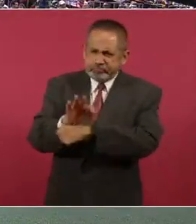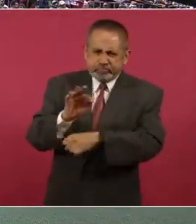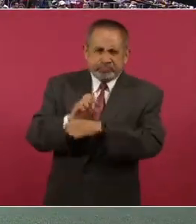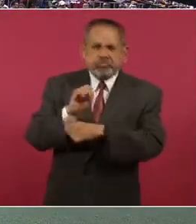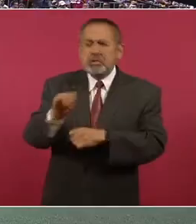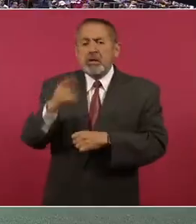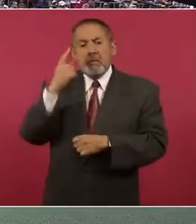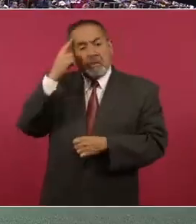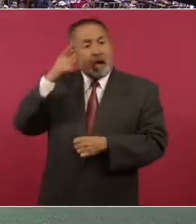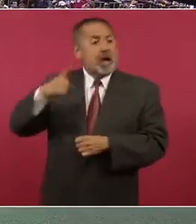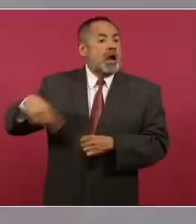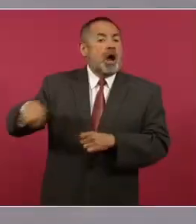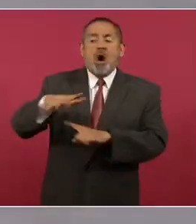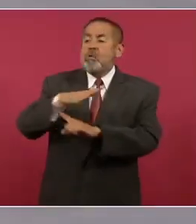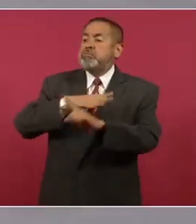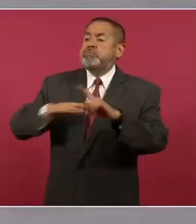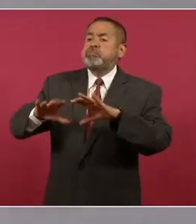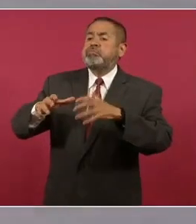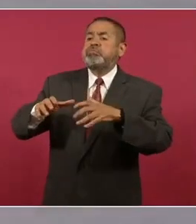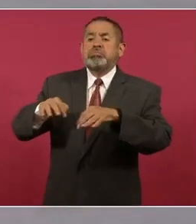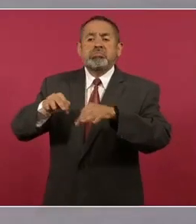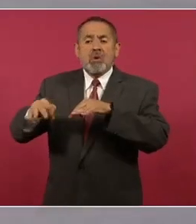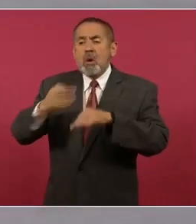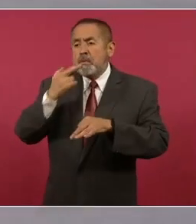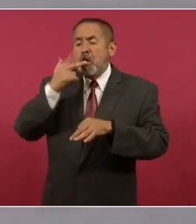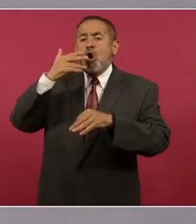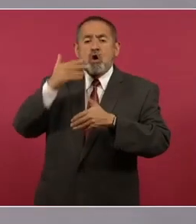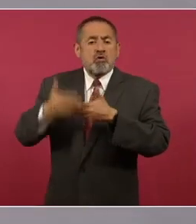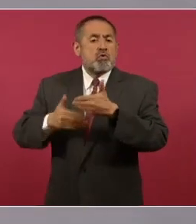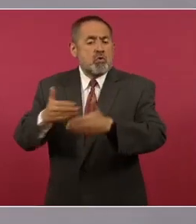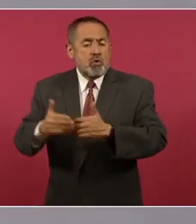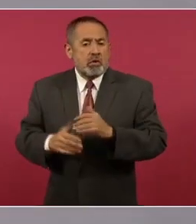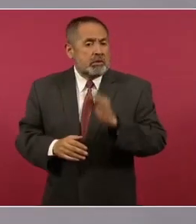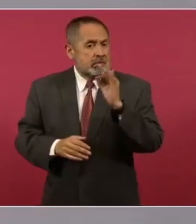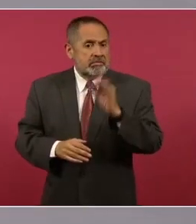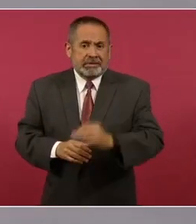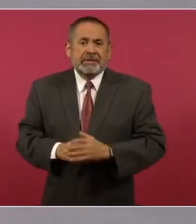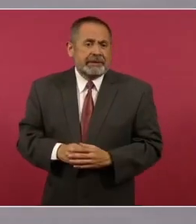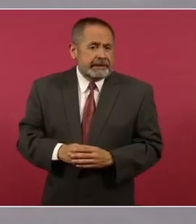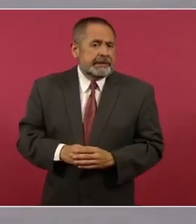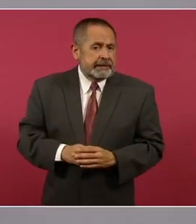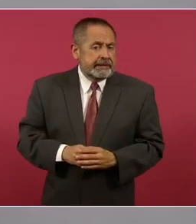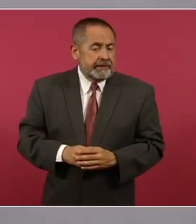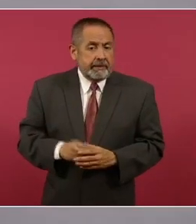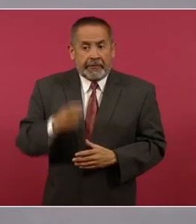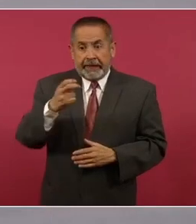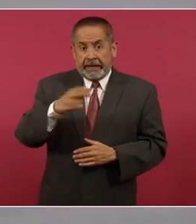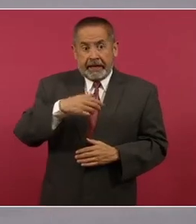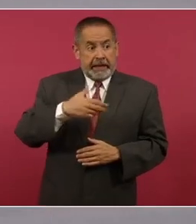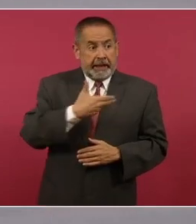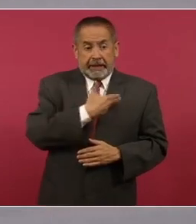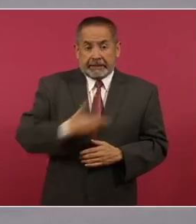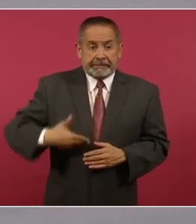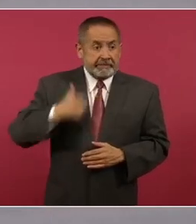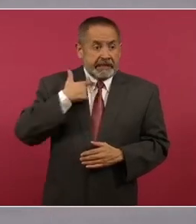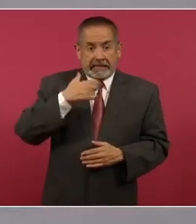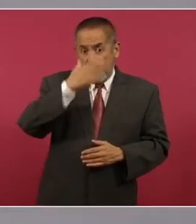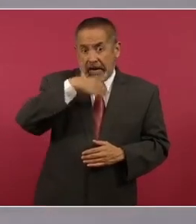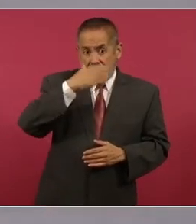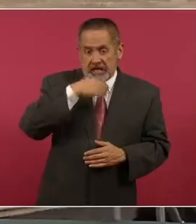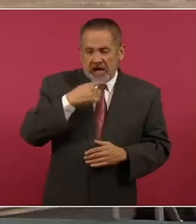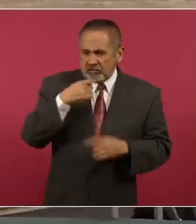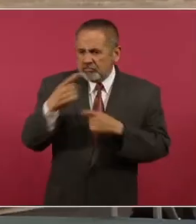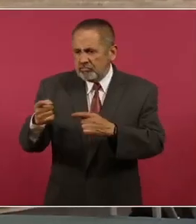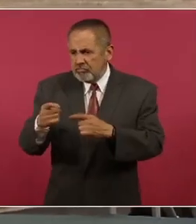laborales. Su acción en este terreno consistió en hacer realidad